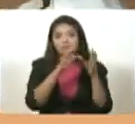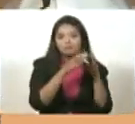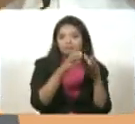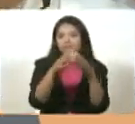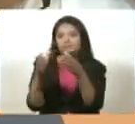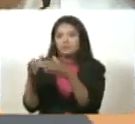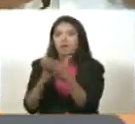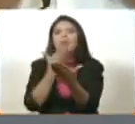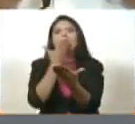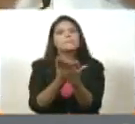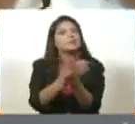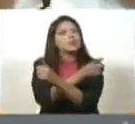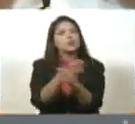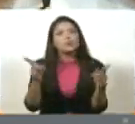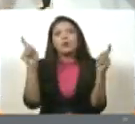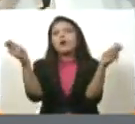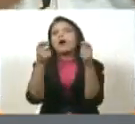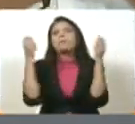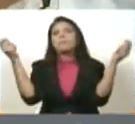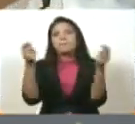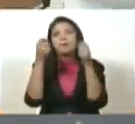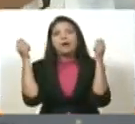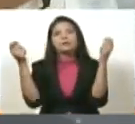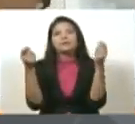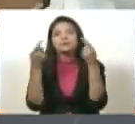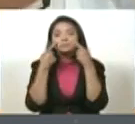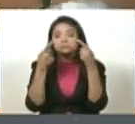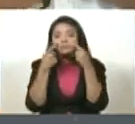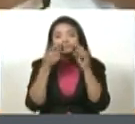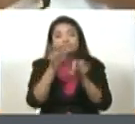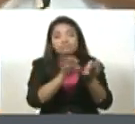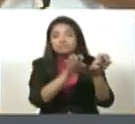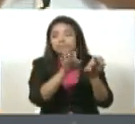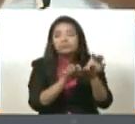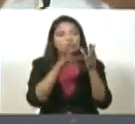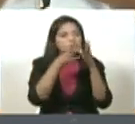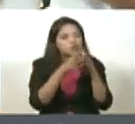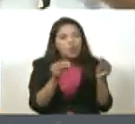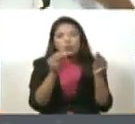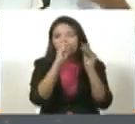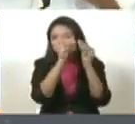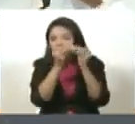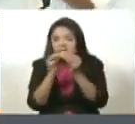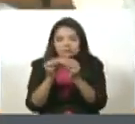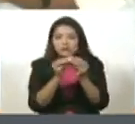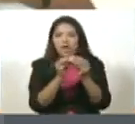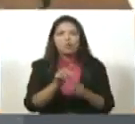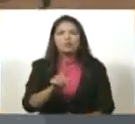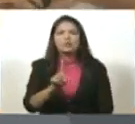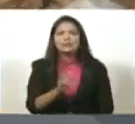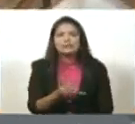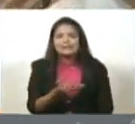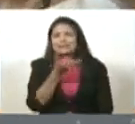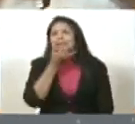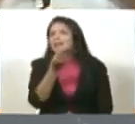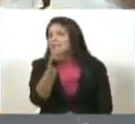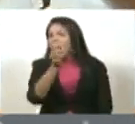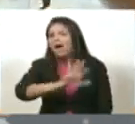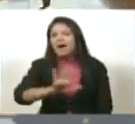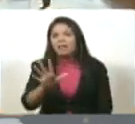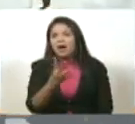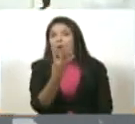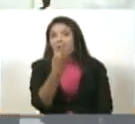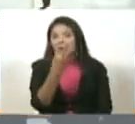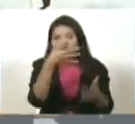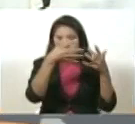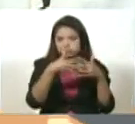yo le pido a todos los comandos de campaña revisar hasta el último detalle. Que no falle nada en esas cuatro